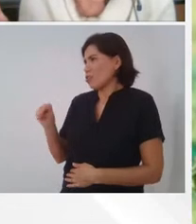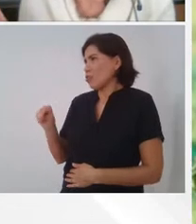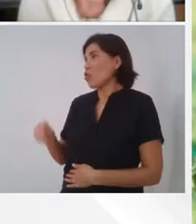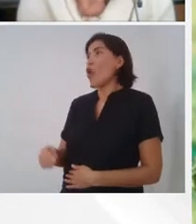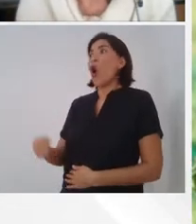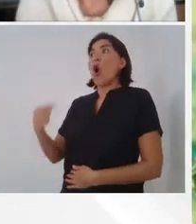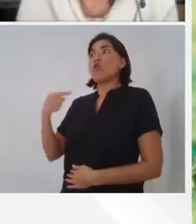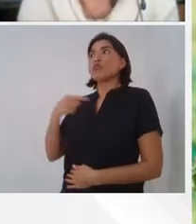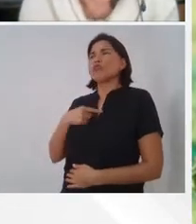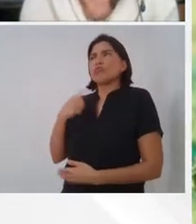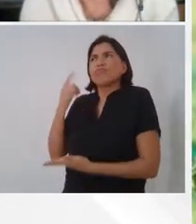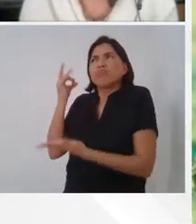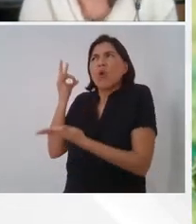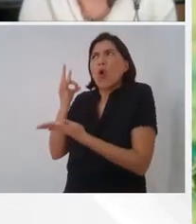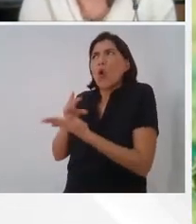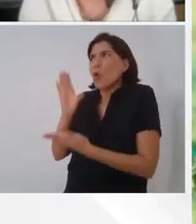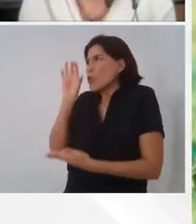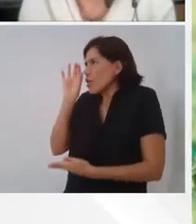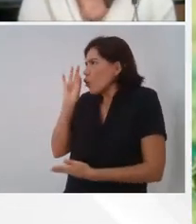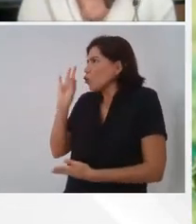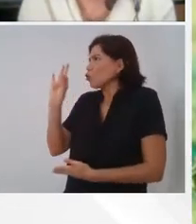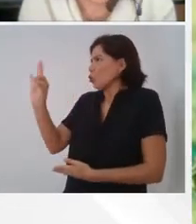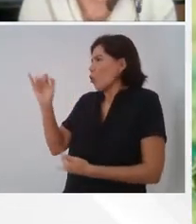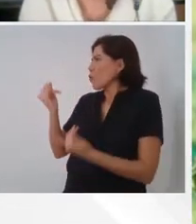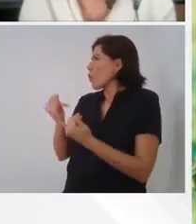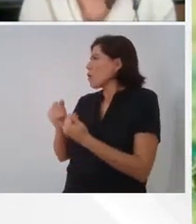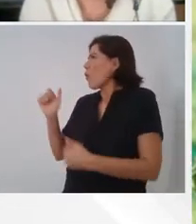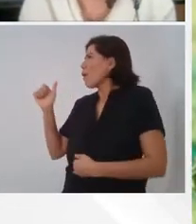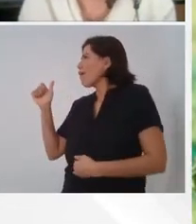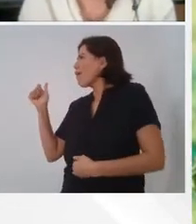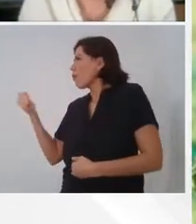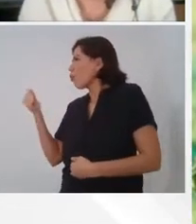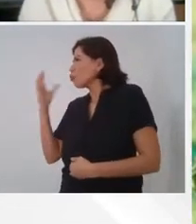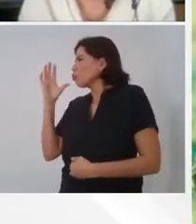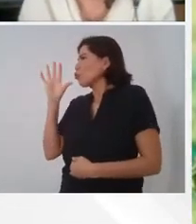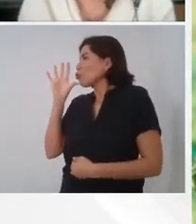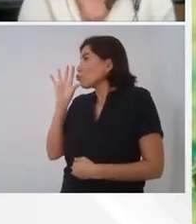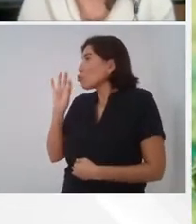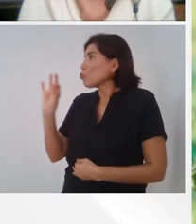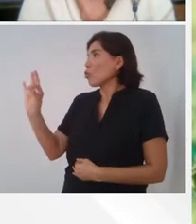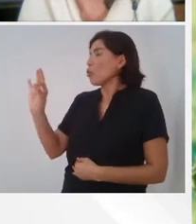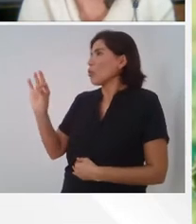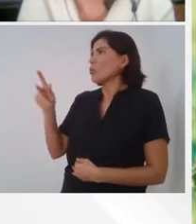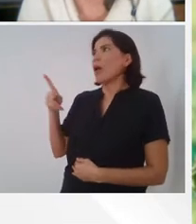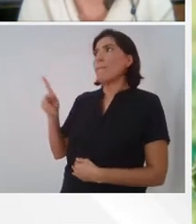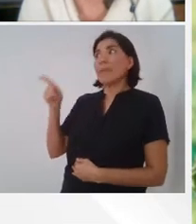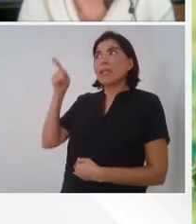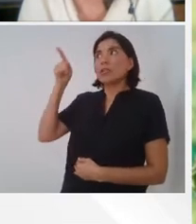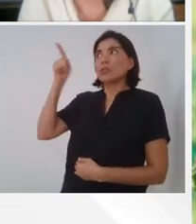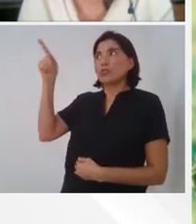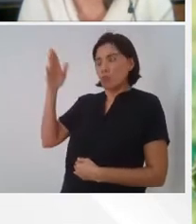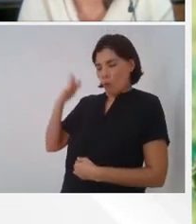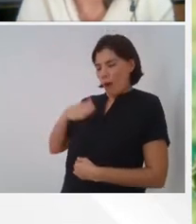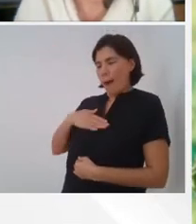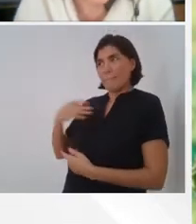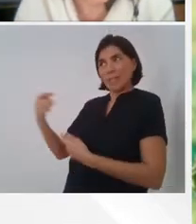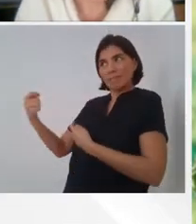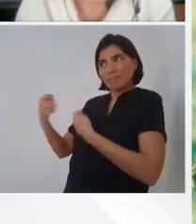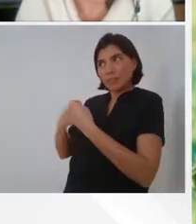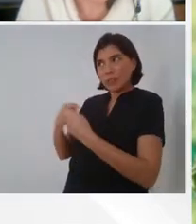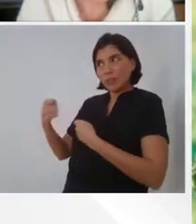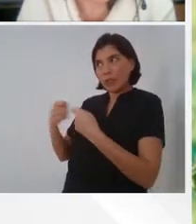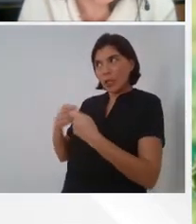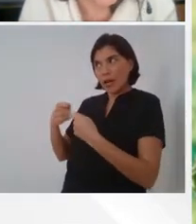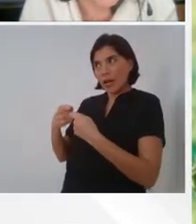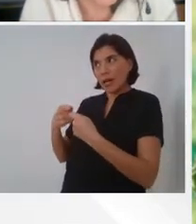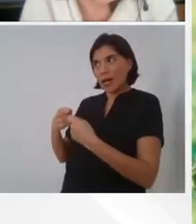zorro, pero si tú me domesticas, tú necesitarás de mí y yo necesitaré de ti. Serás para